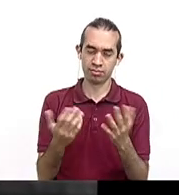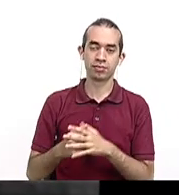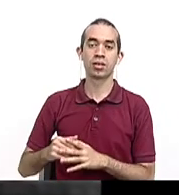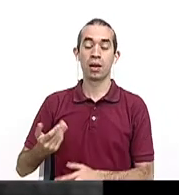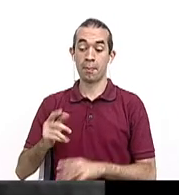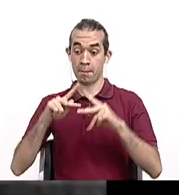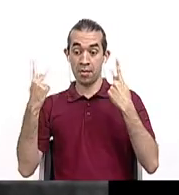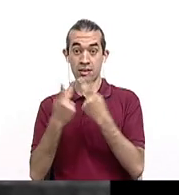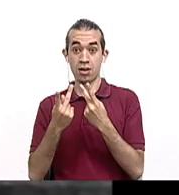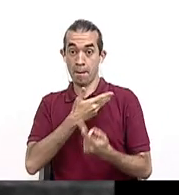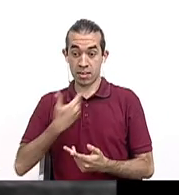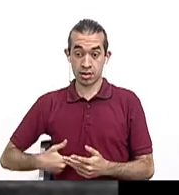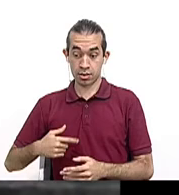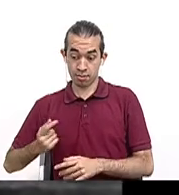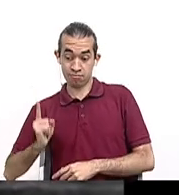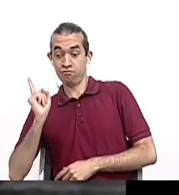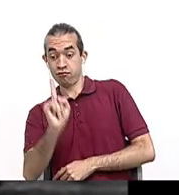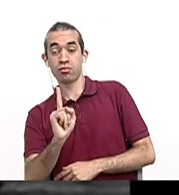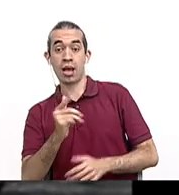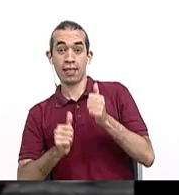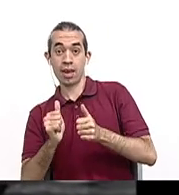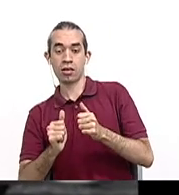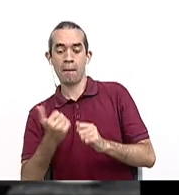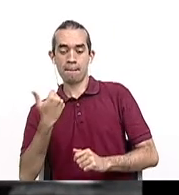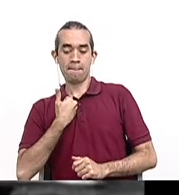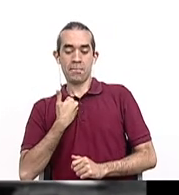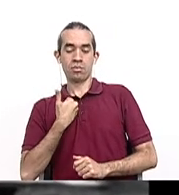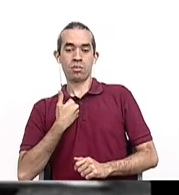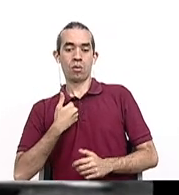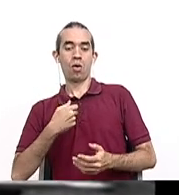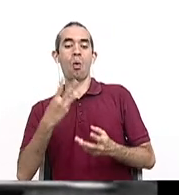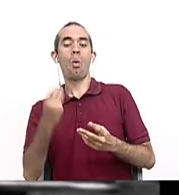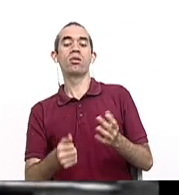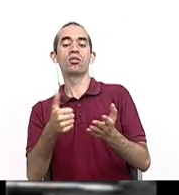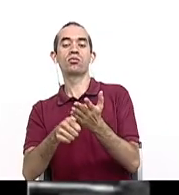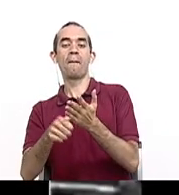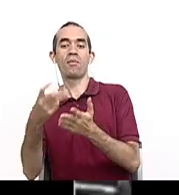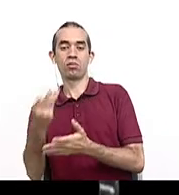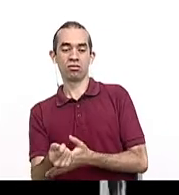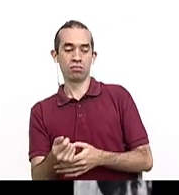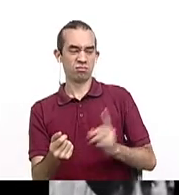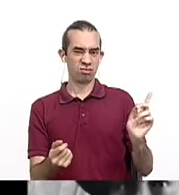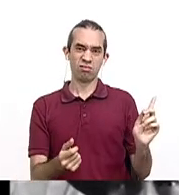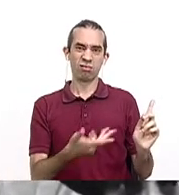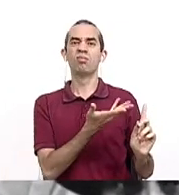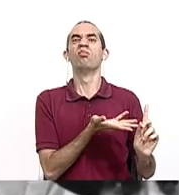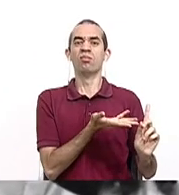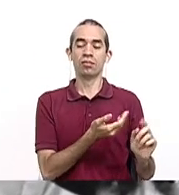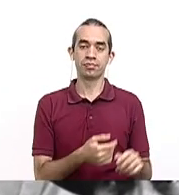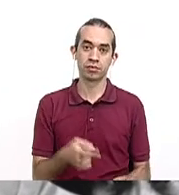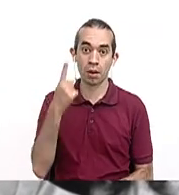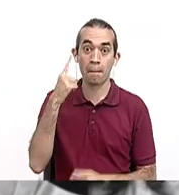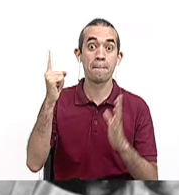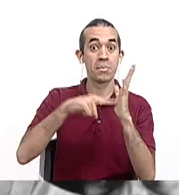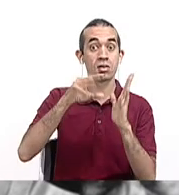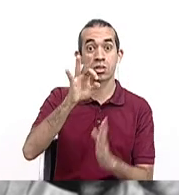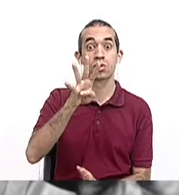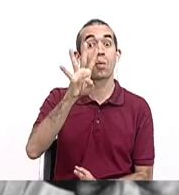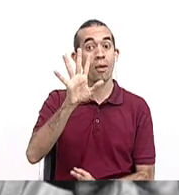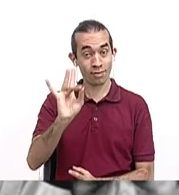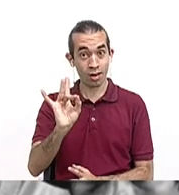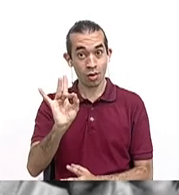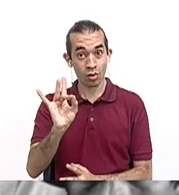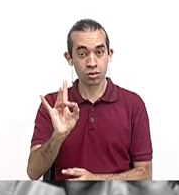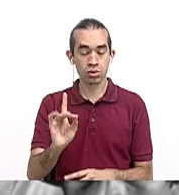los encargados de contar los votos la elección del 48 fue polémica pero no menos que las anteriores la diferencia es que la oposición al